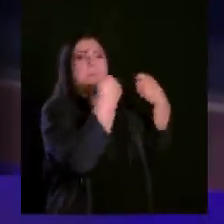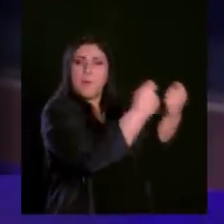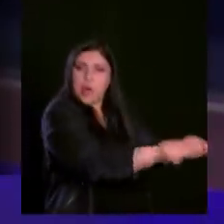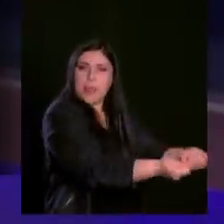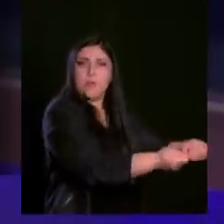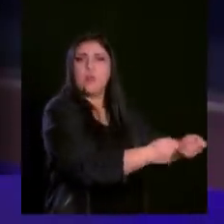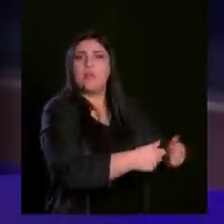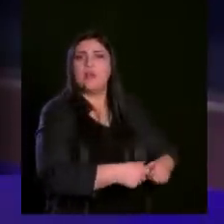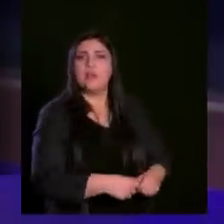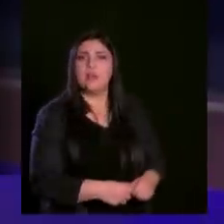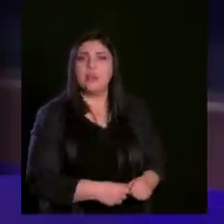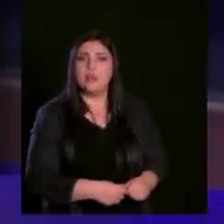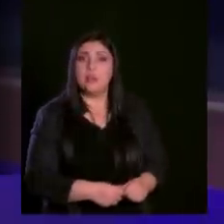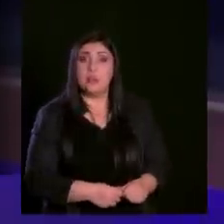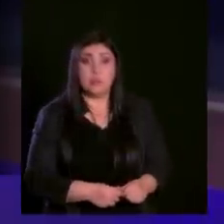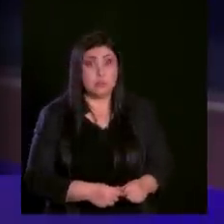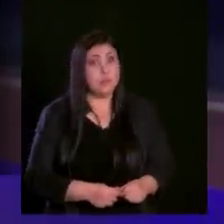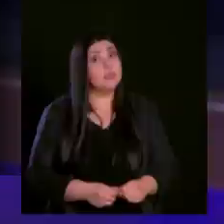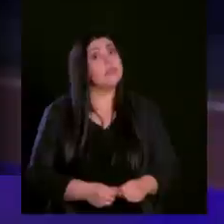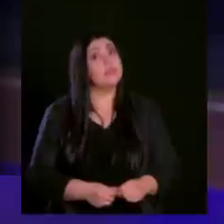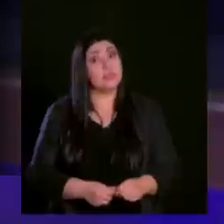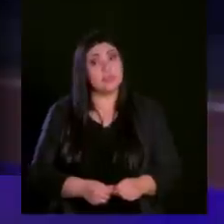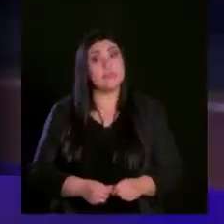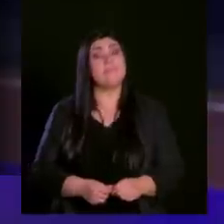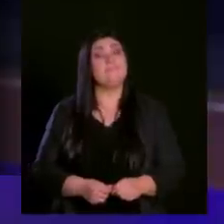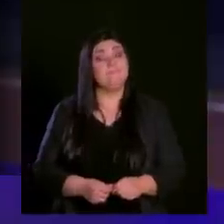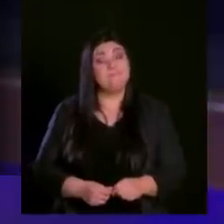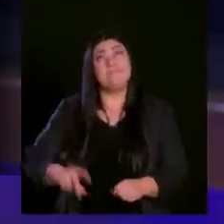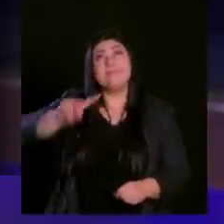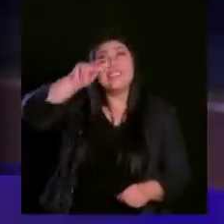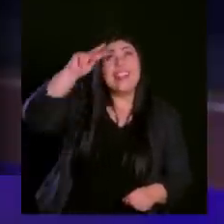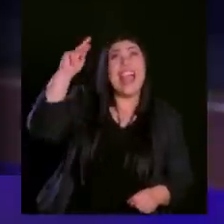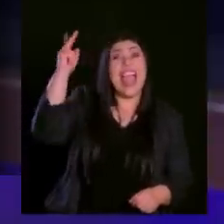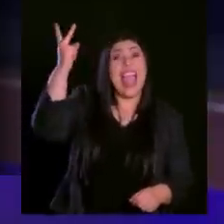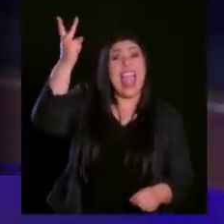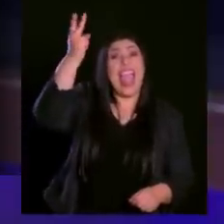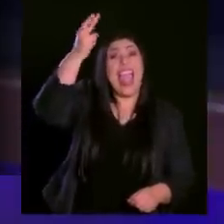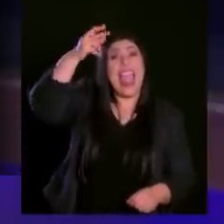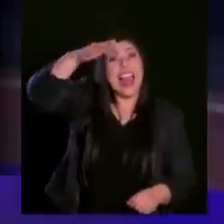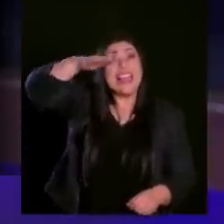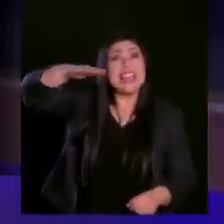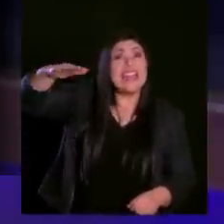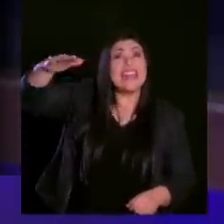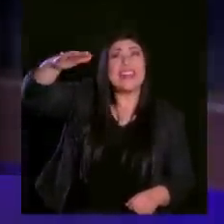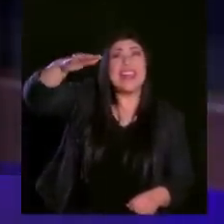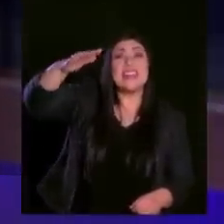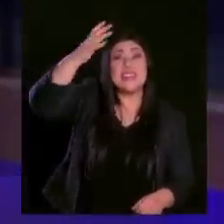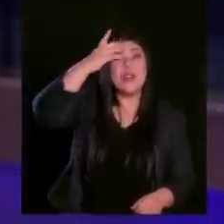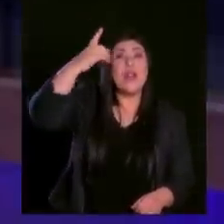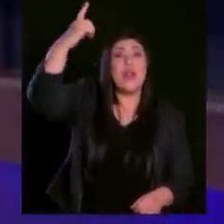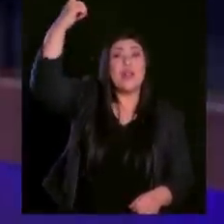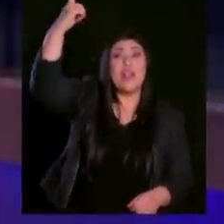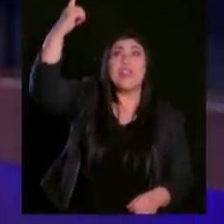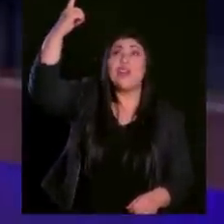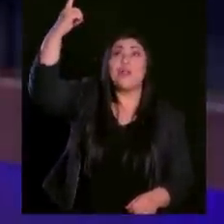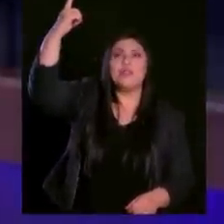ahora el reino de Dios consiste no consiste en comida bebida sino consiste en